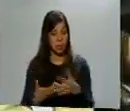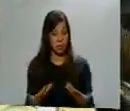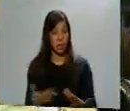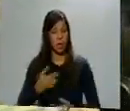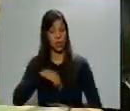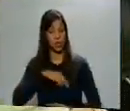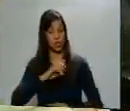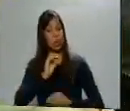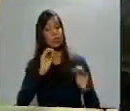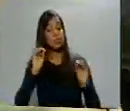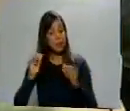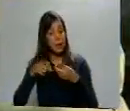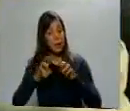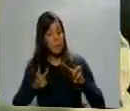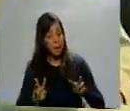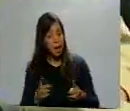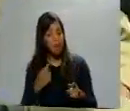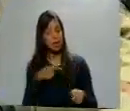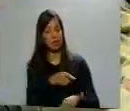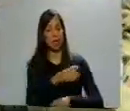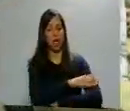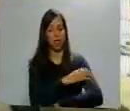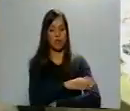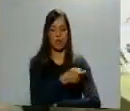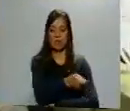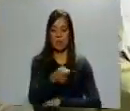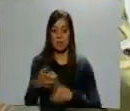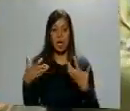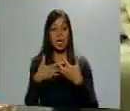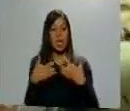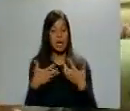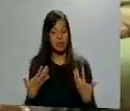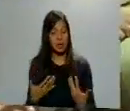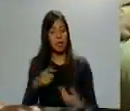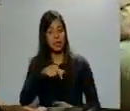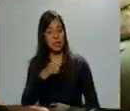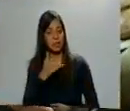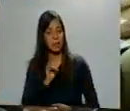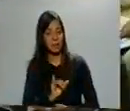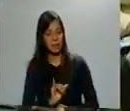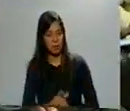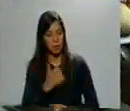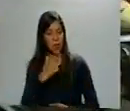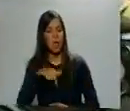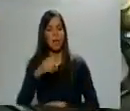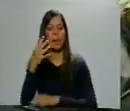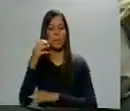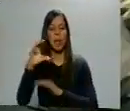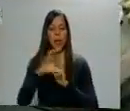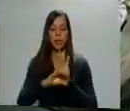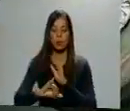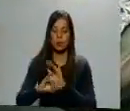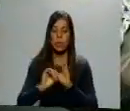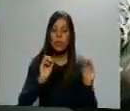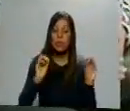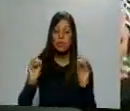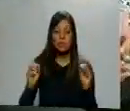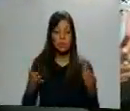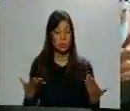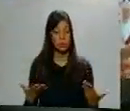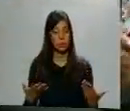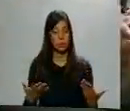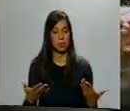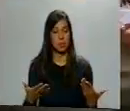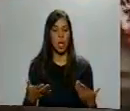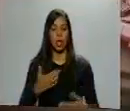de la República, y sobre todo también convocados por incluso por esta magna asamblea. Ah, entonces